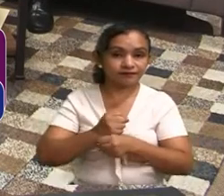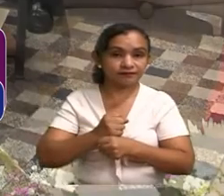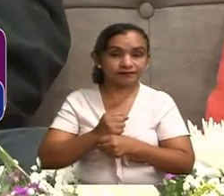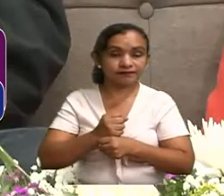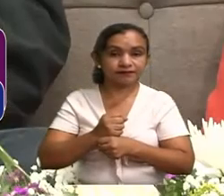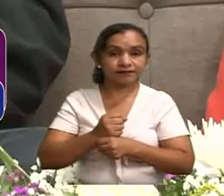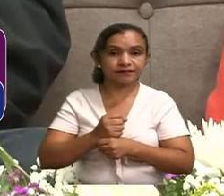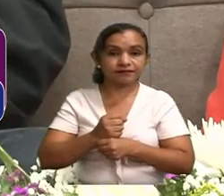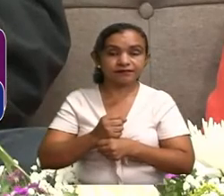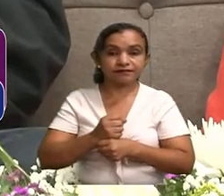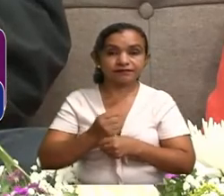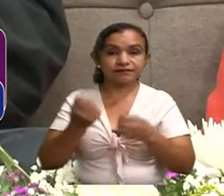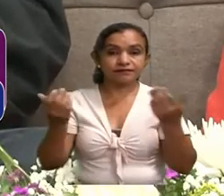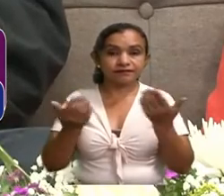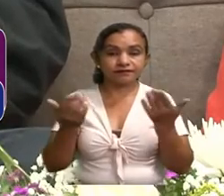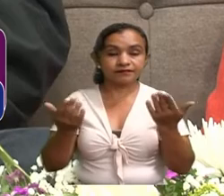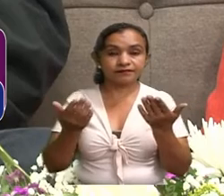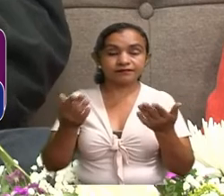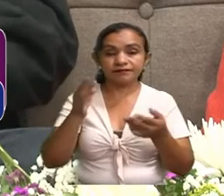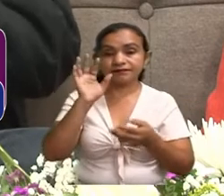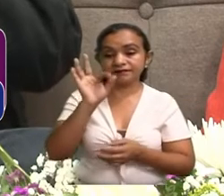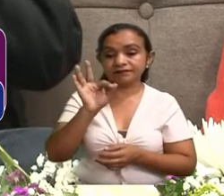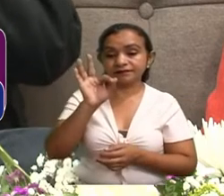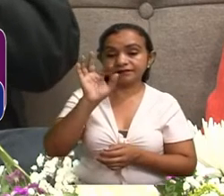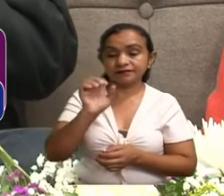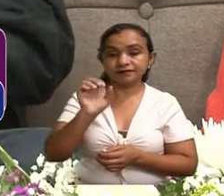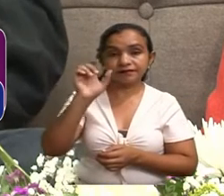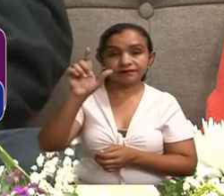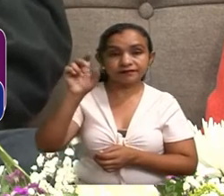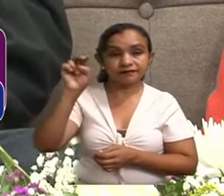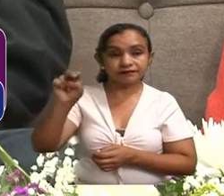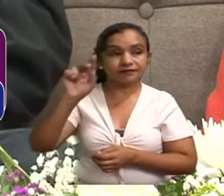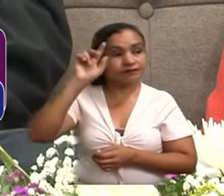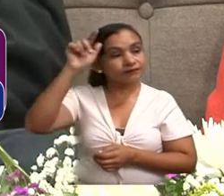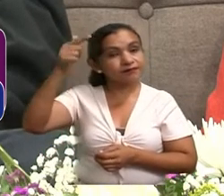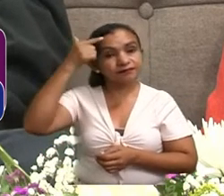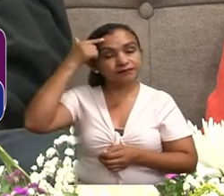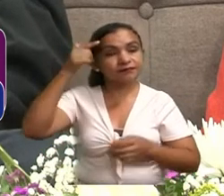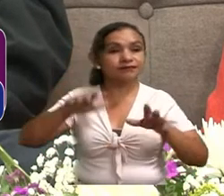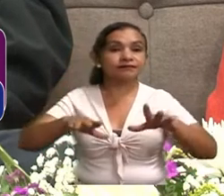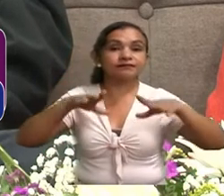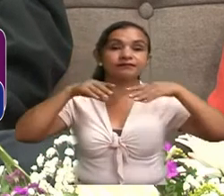histórico del Partido Frente Sandinista, lo recoge como gobierno, porque este gobierno